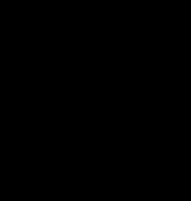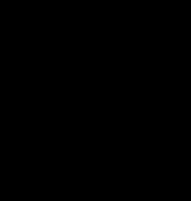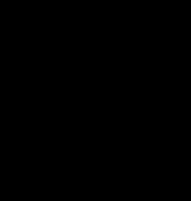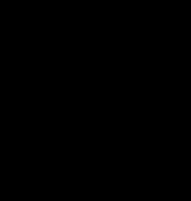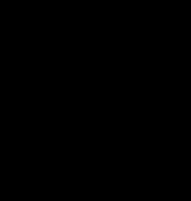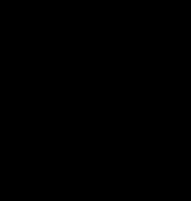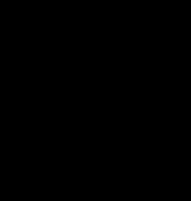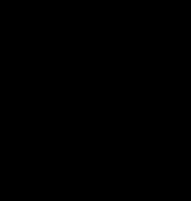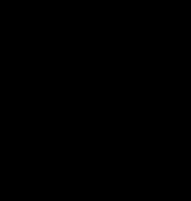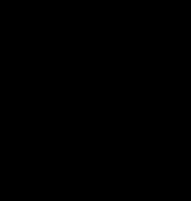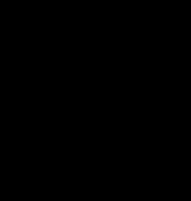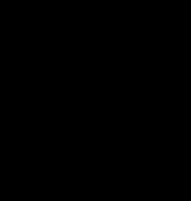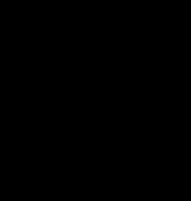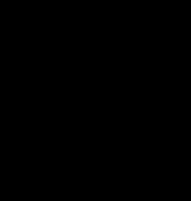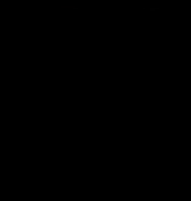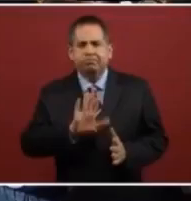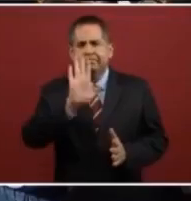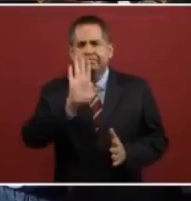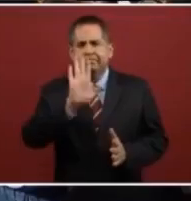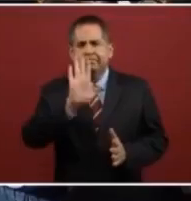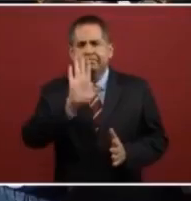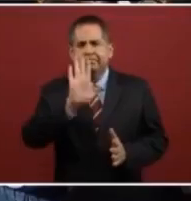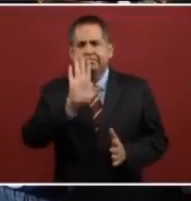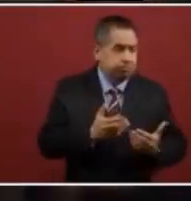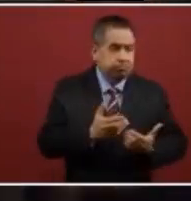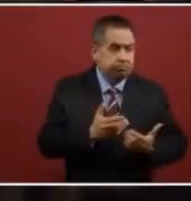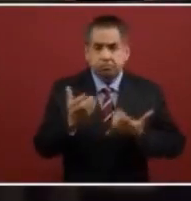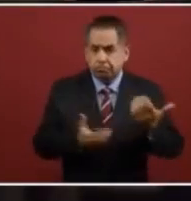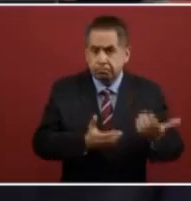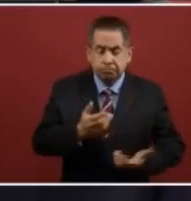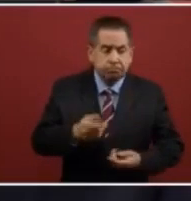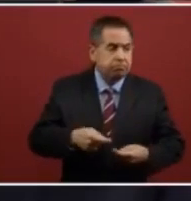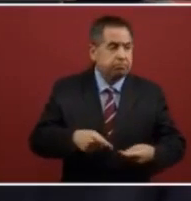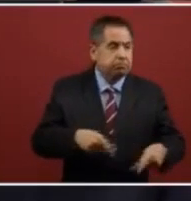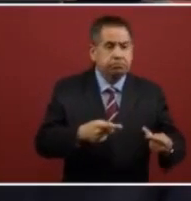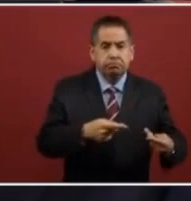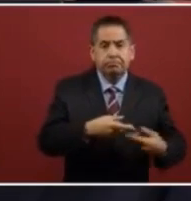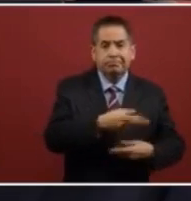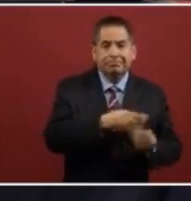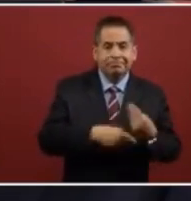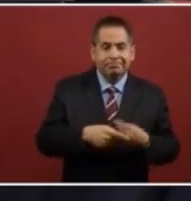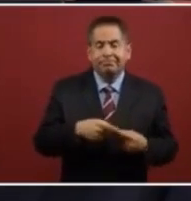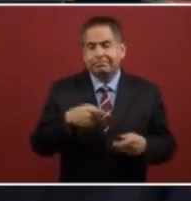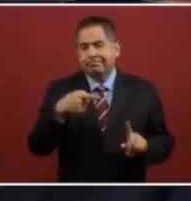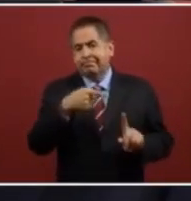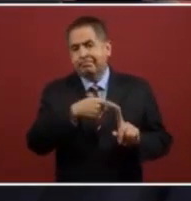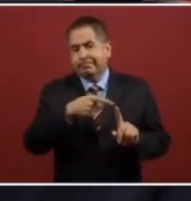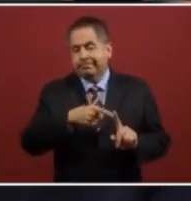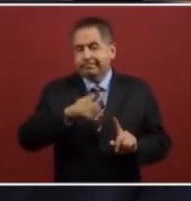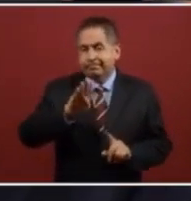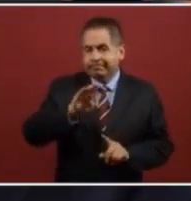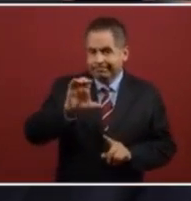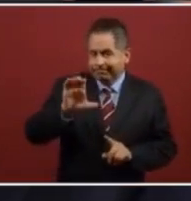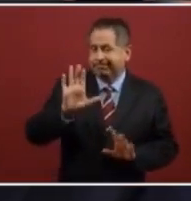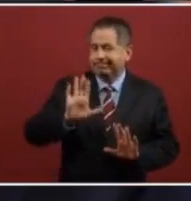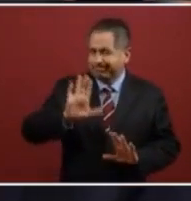Depende mucho del macizo continental para los productos, no es un estado productivo en el sentido de que consumimos tanto